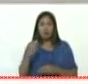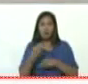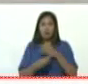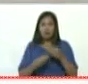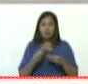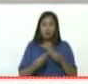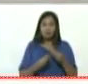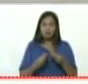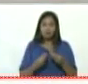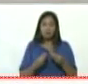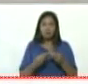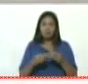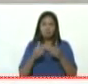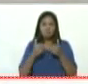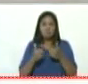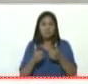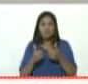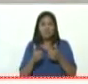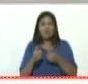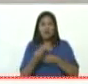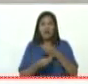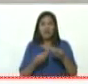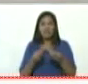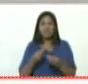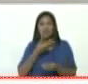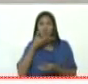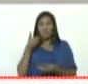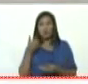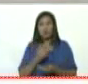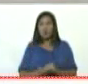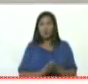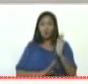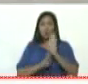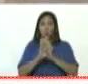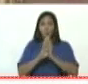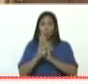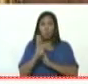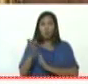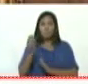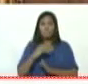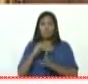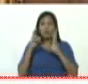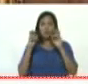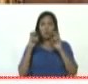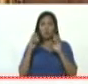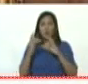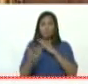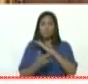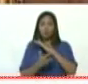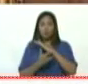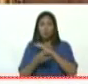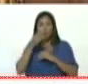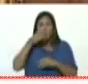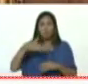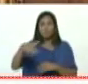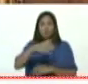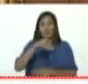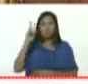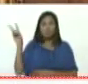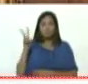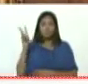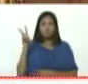Hacerlo bien. Hacerlo mejor. Avanzar en las nuevas tecnologías. El pueblo venezolano